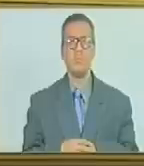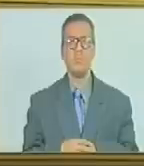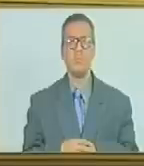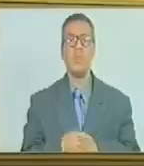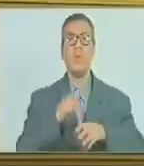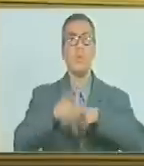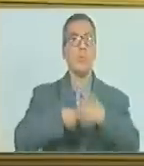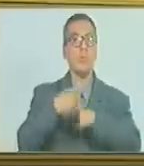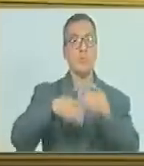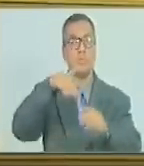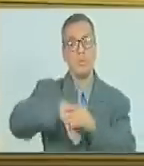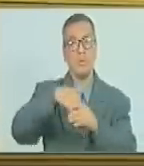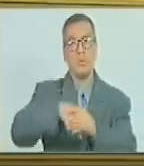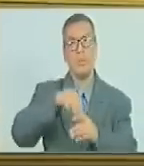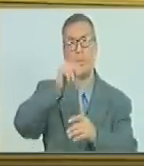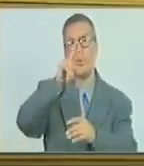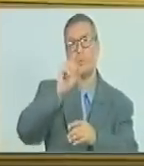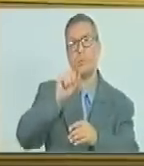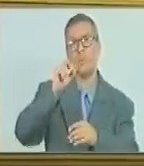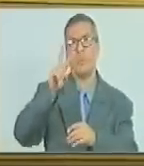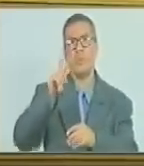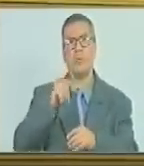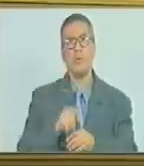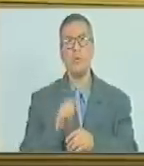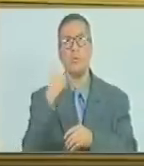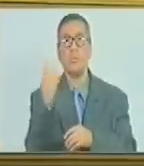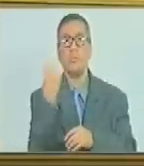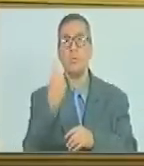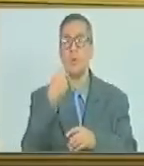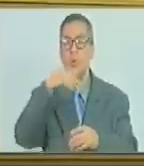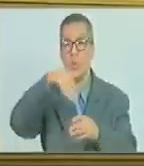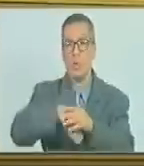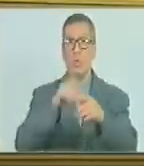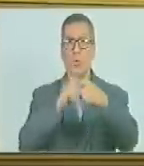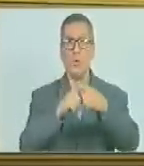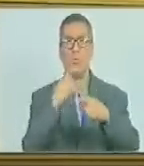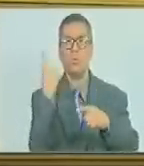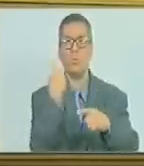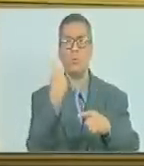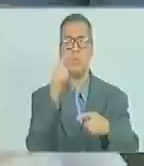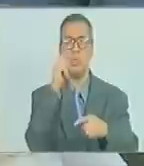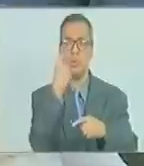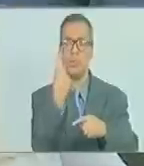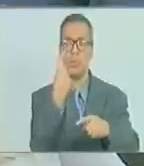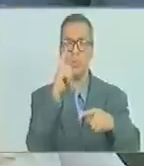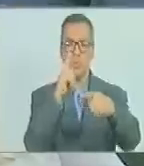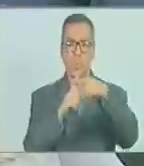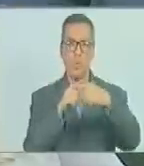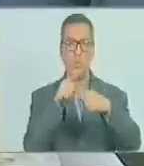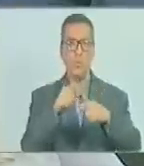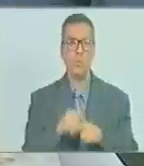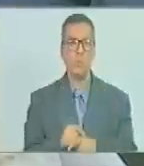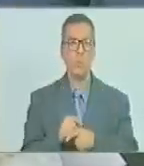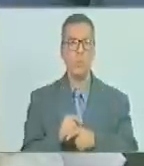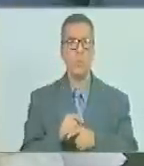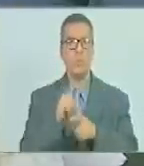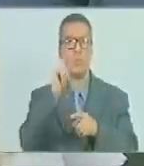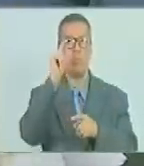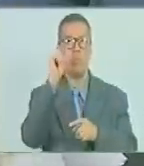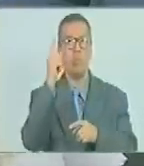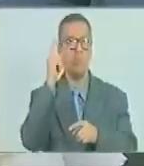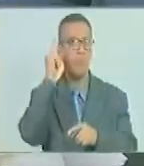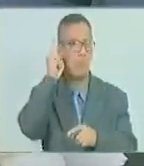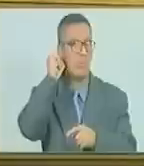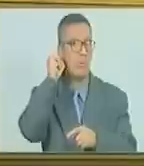Sobre el proceso electoral de la Universidad Central de Venezuela, hay un solo hecho positivo, uno solo, uno. Y es que una dictadora,